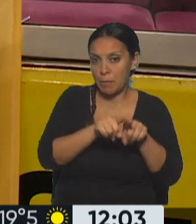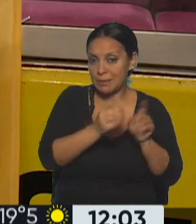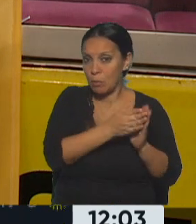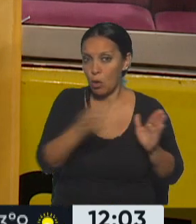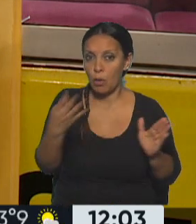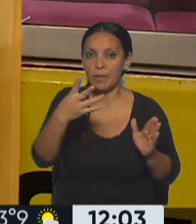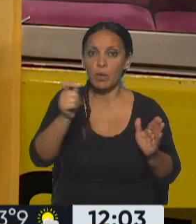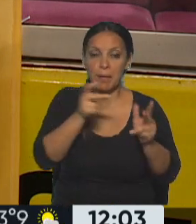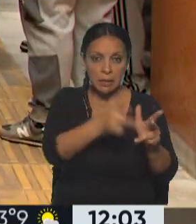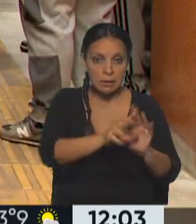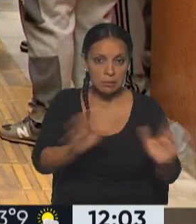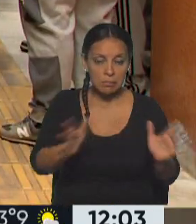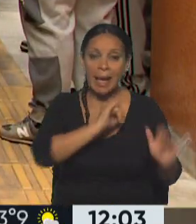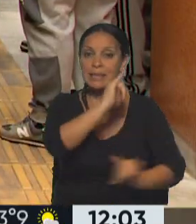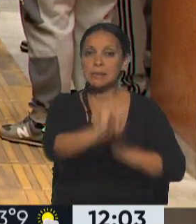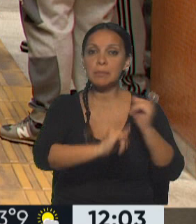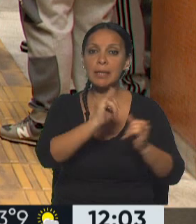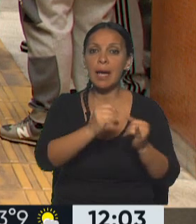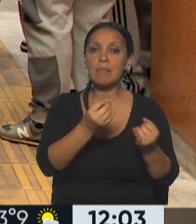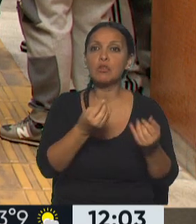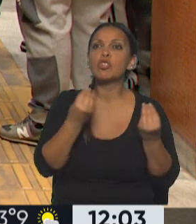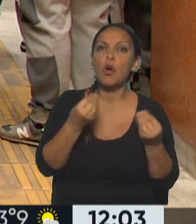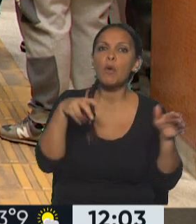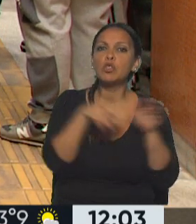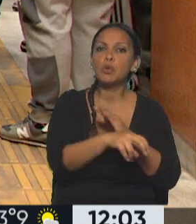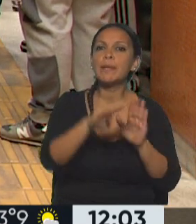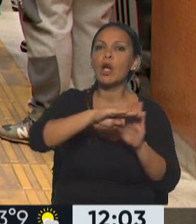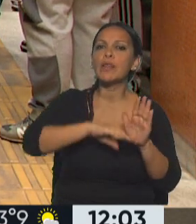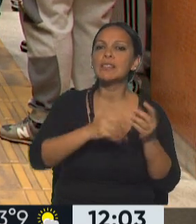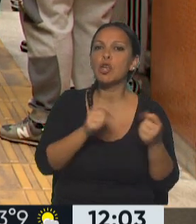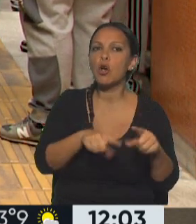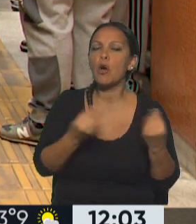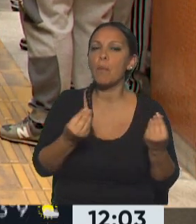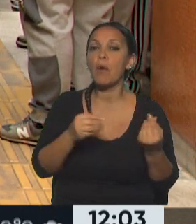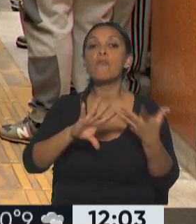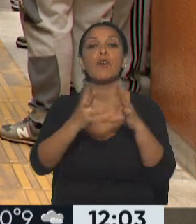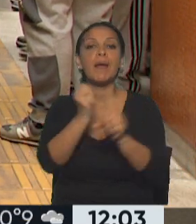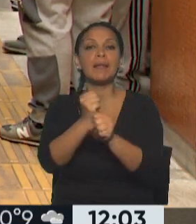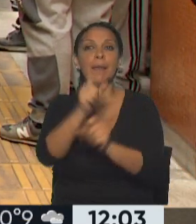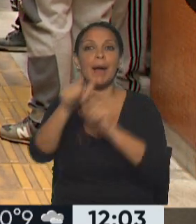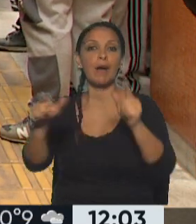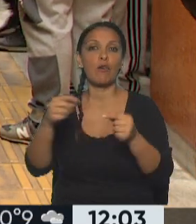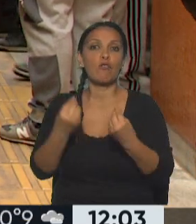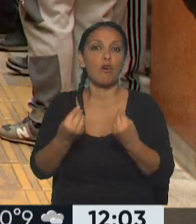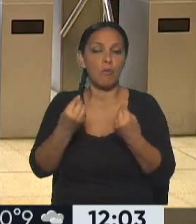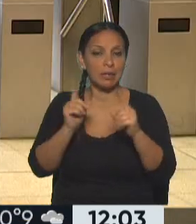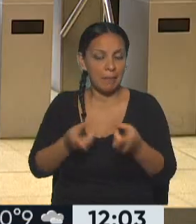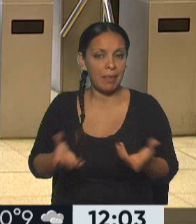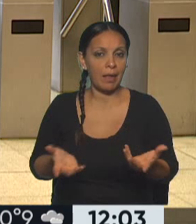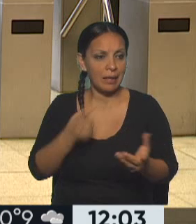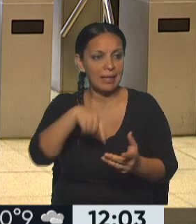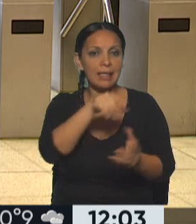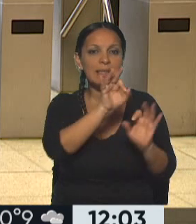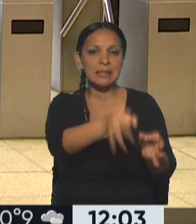4 meses. Primero lo que les explicamos en qué subte están viajando, cómo estamos trabajando los que hacemos funcionar el subte, en qué condiciones, que